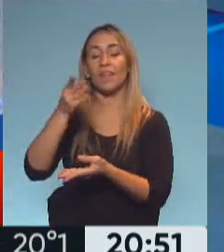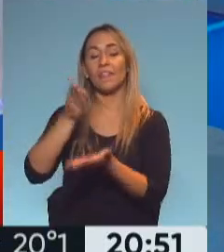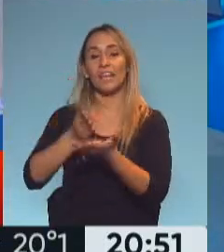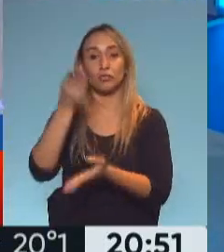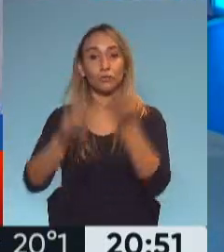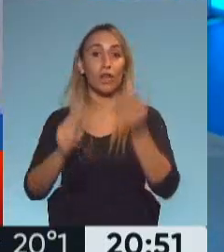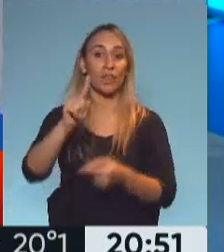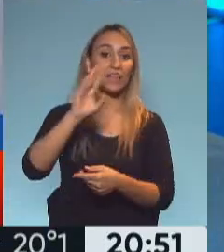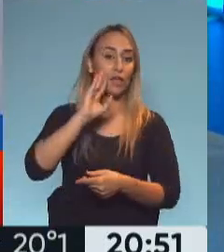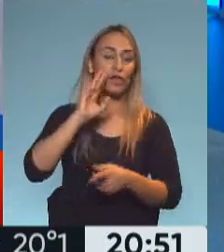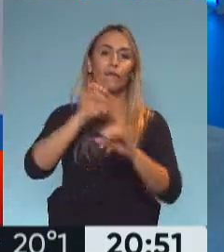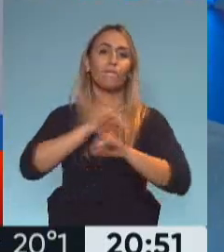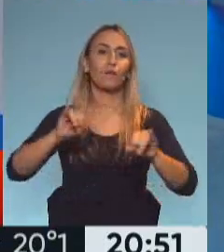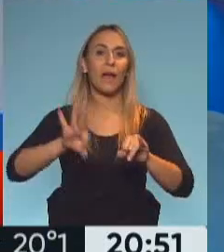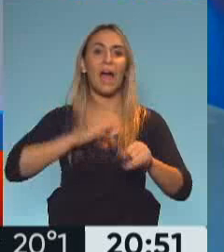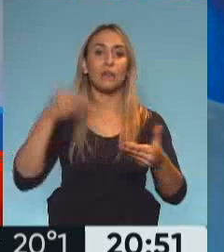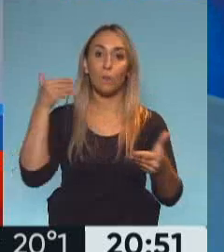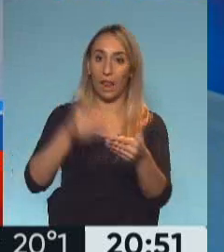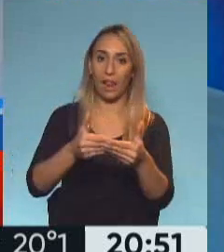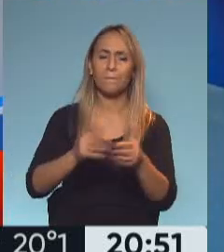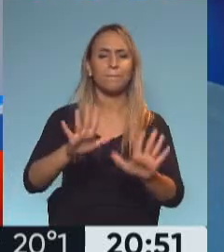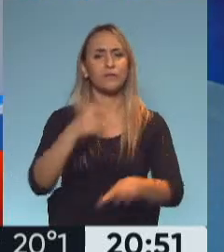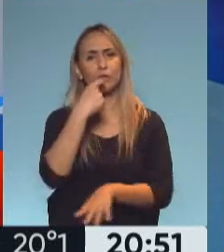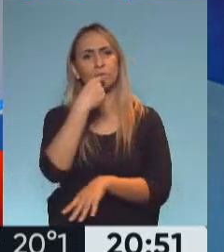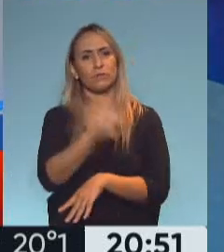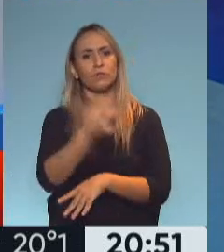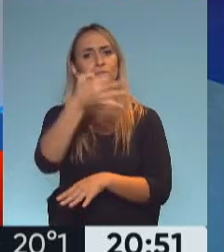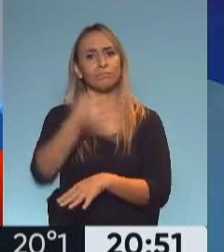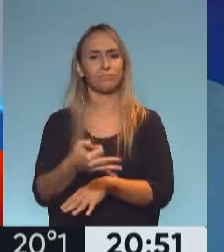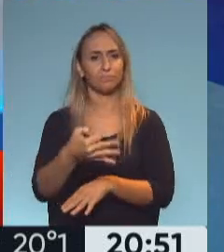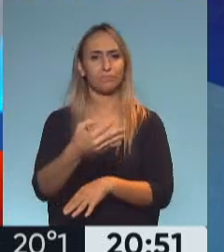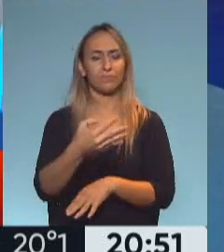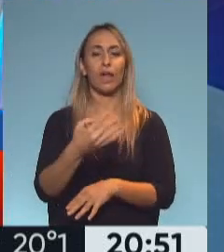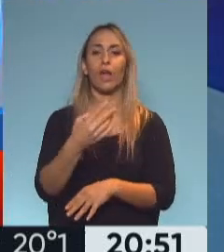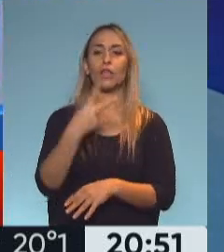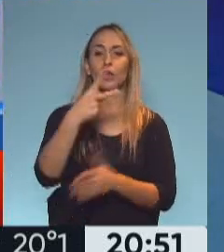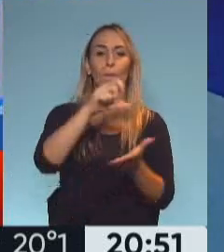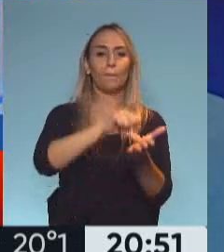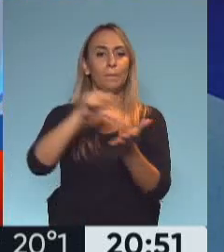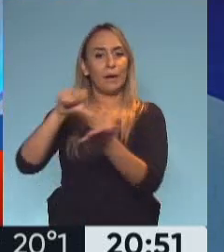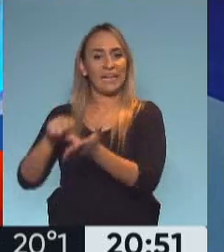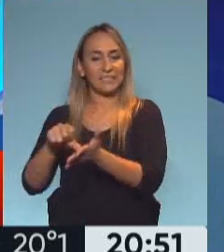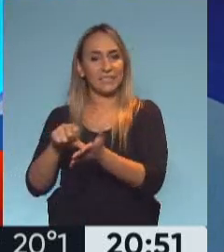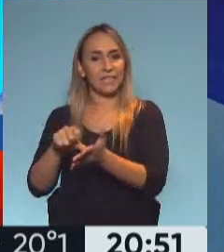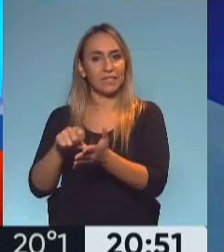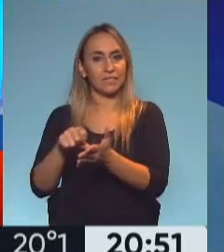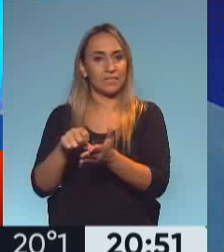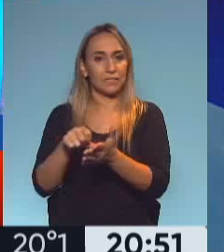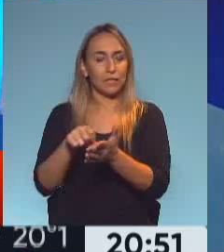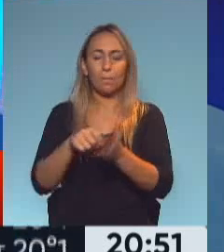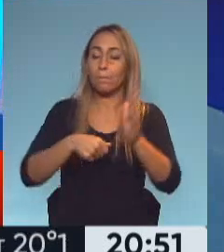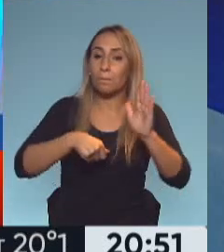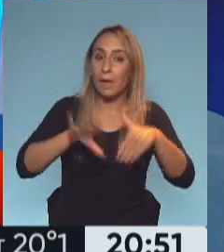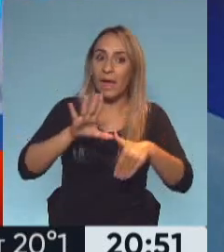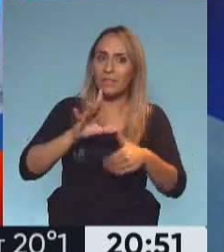informe anual. Si te pregunto, ¿quién de los dos o cuáles de los dos países estuvieron en el centro de las denuncias